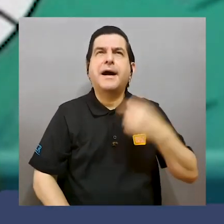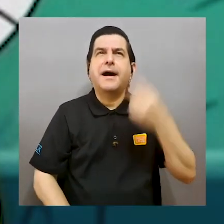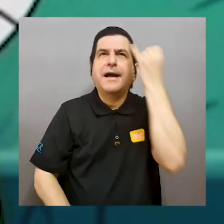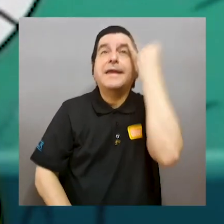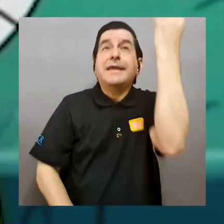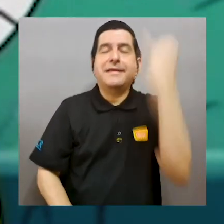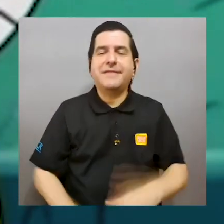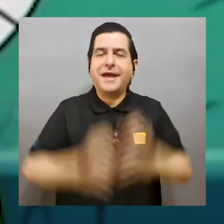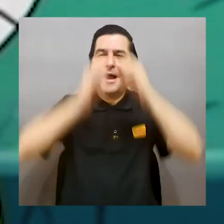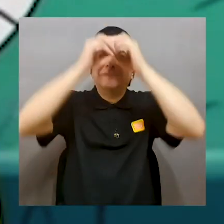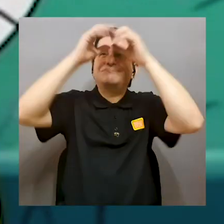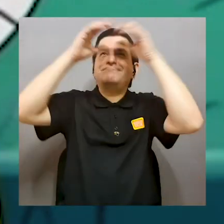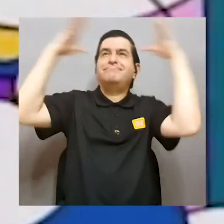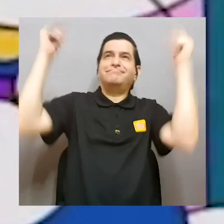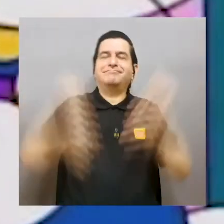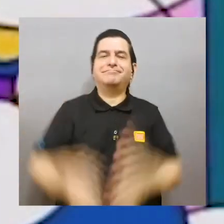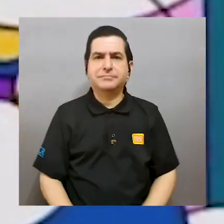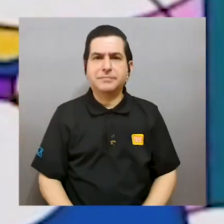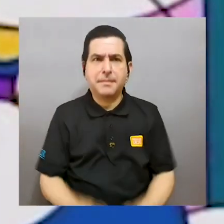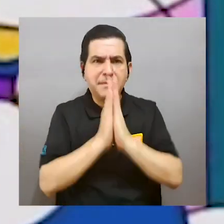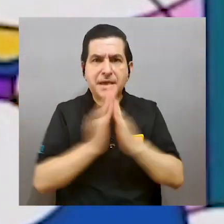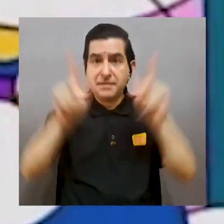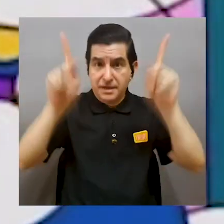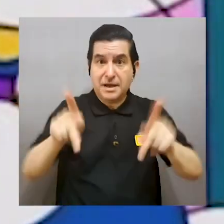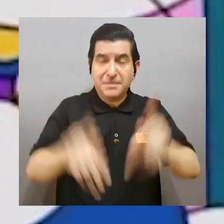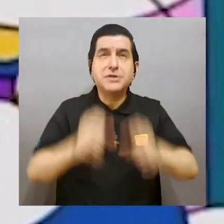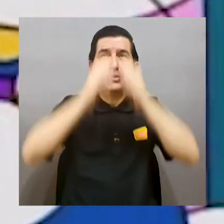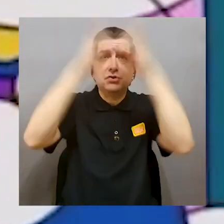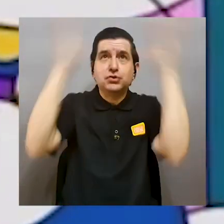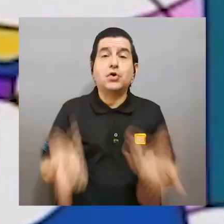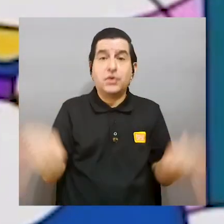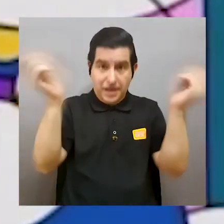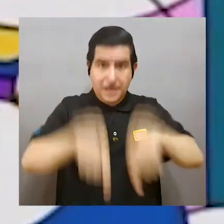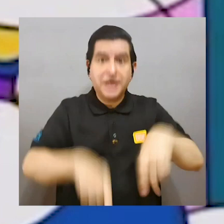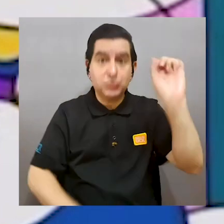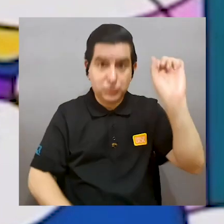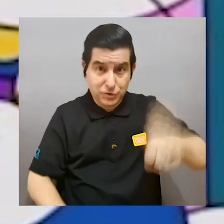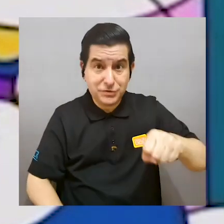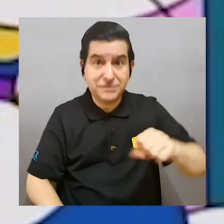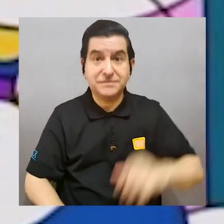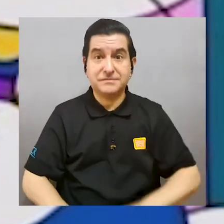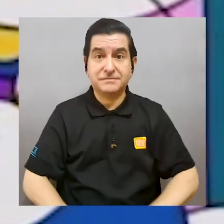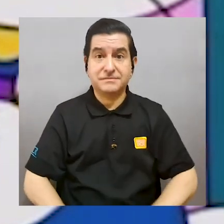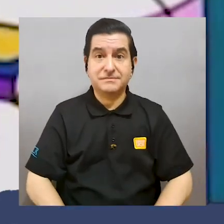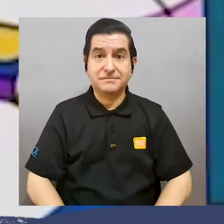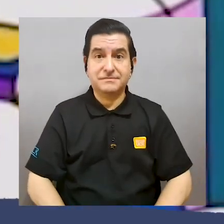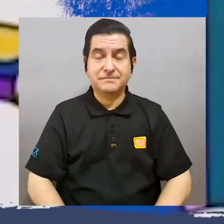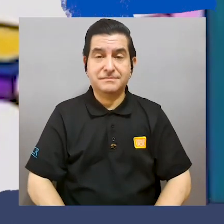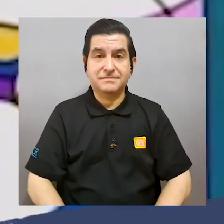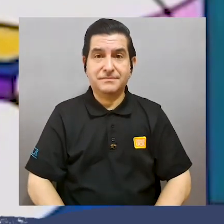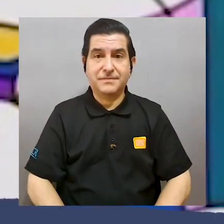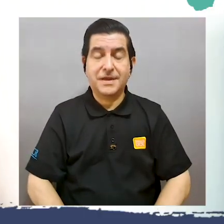una idea! ¡Imaginación! ¿Le pedirás a los invitados que se imaginen que el truco resultó?